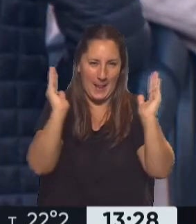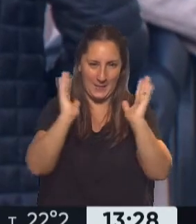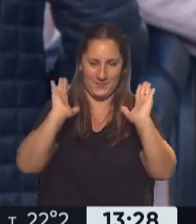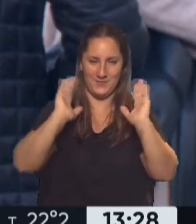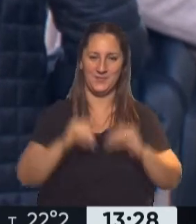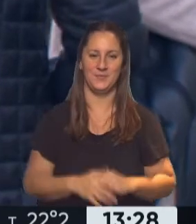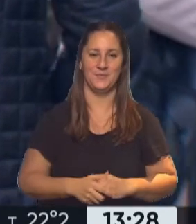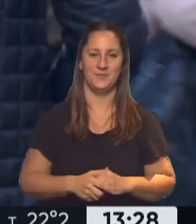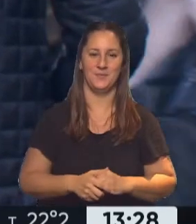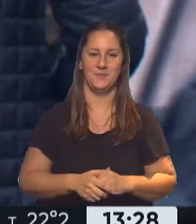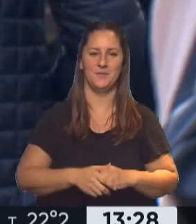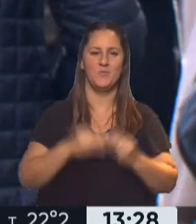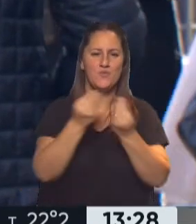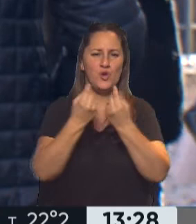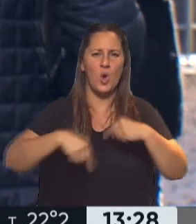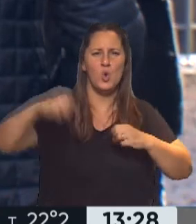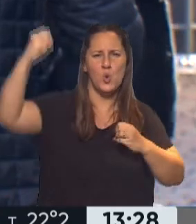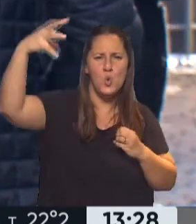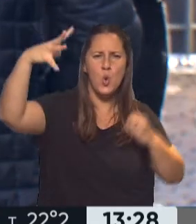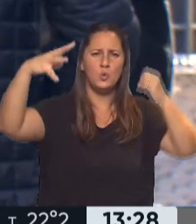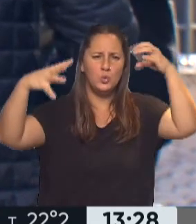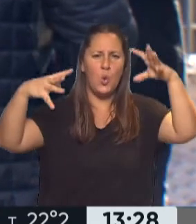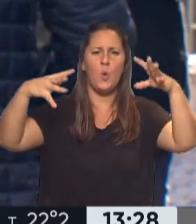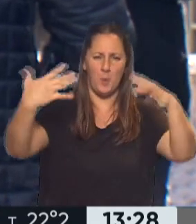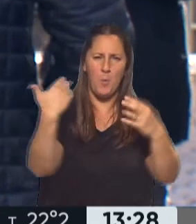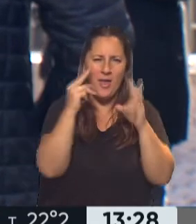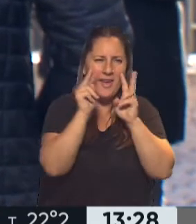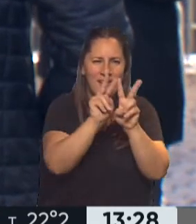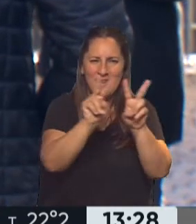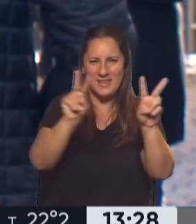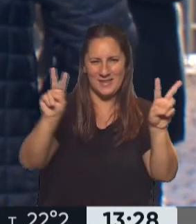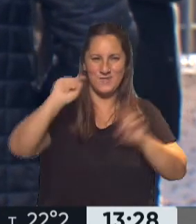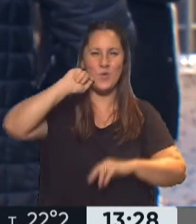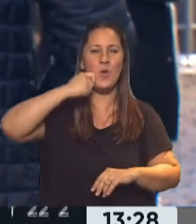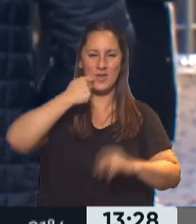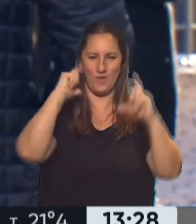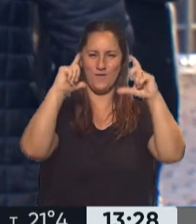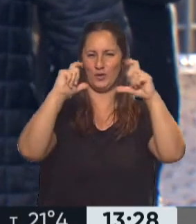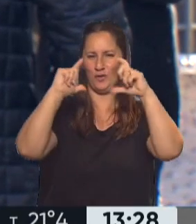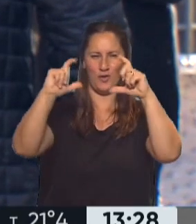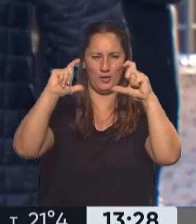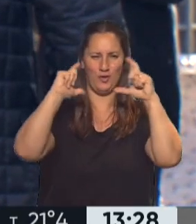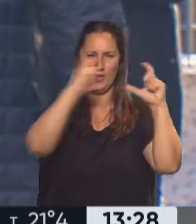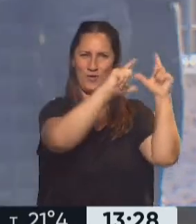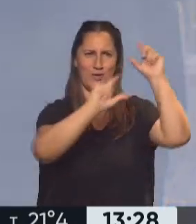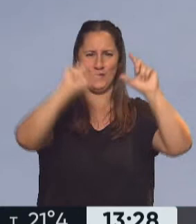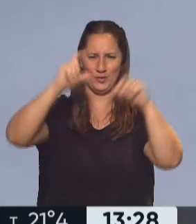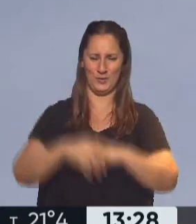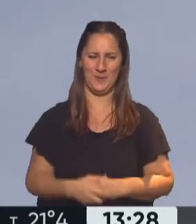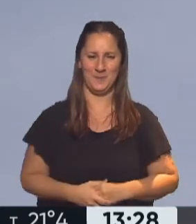hay un montón de cosas, hay luces, pero bueno, pero se puede ver y es muy lindo, saqué fotos para todos lados.